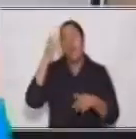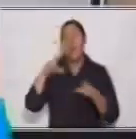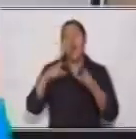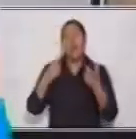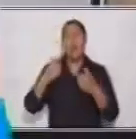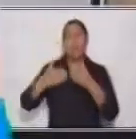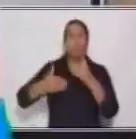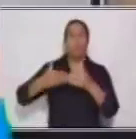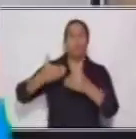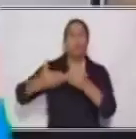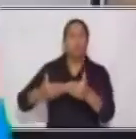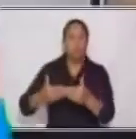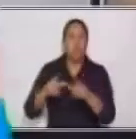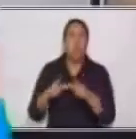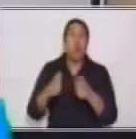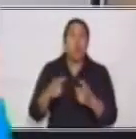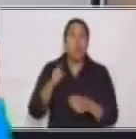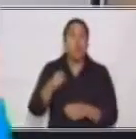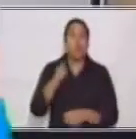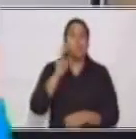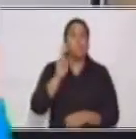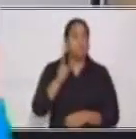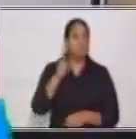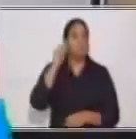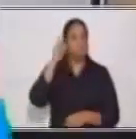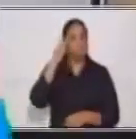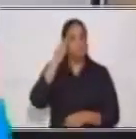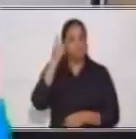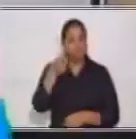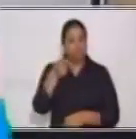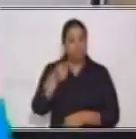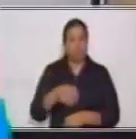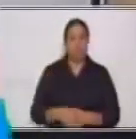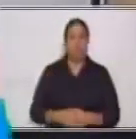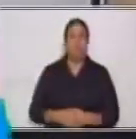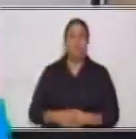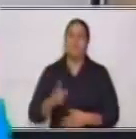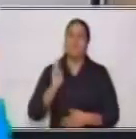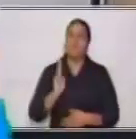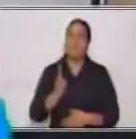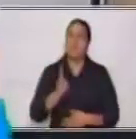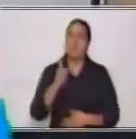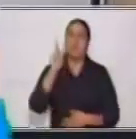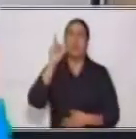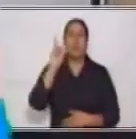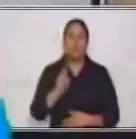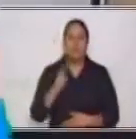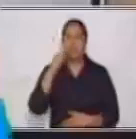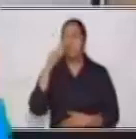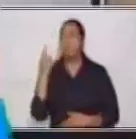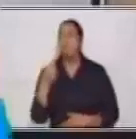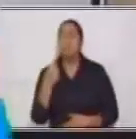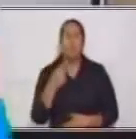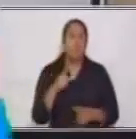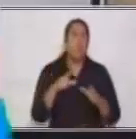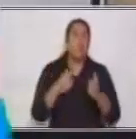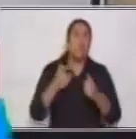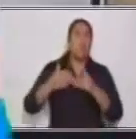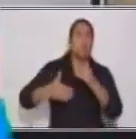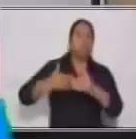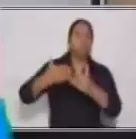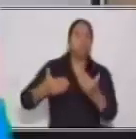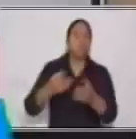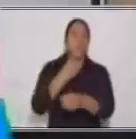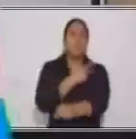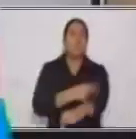identificar secuencias, no olvidemos eso. Siempre debemos primero buscar la secuencia de la